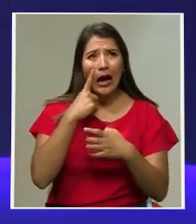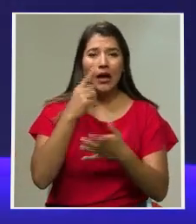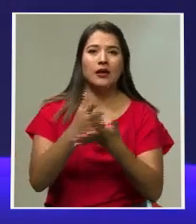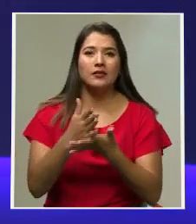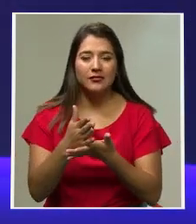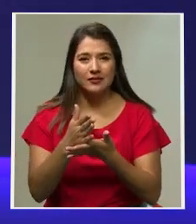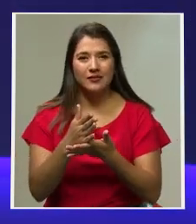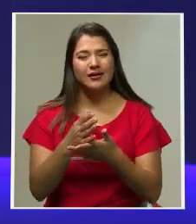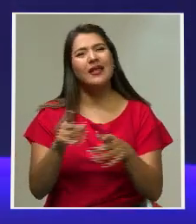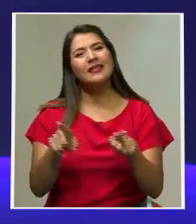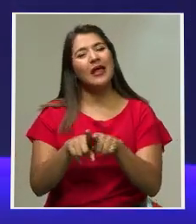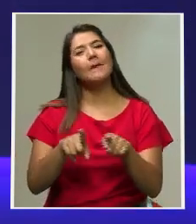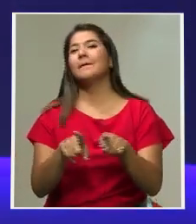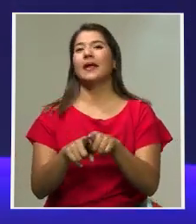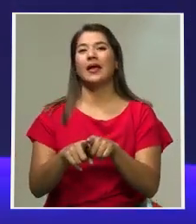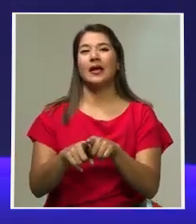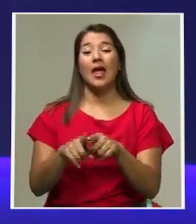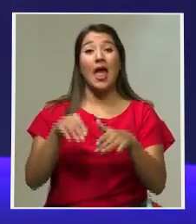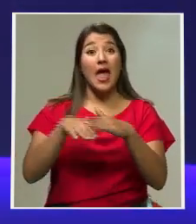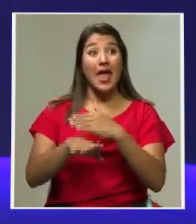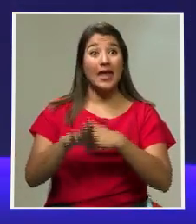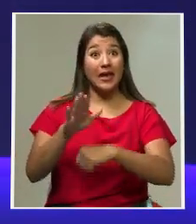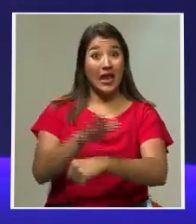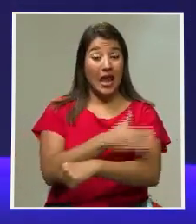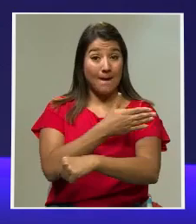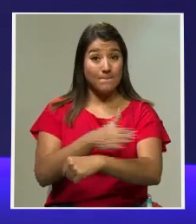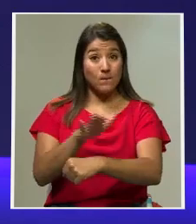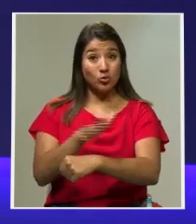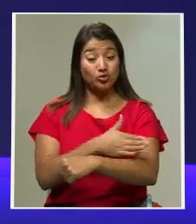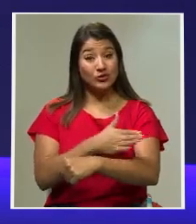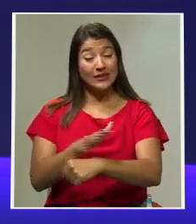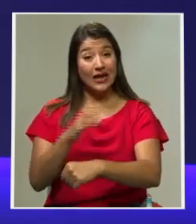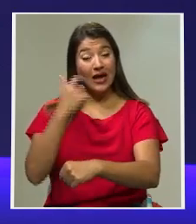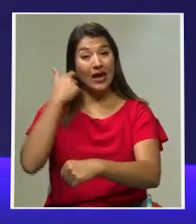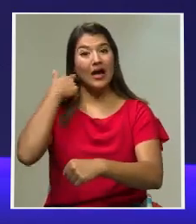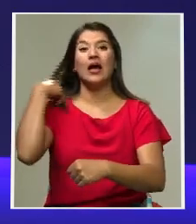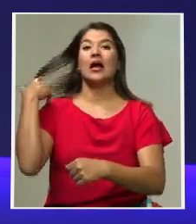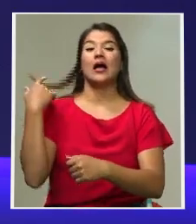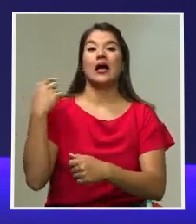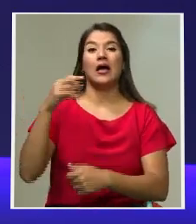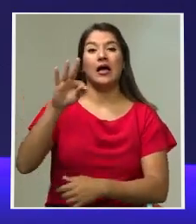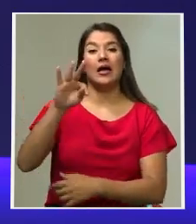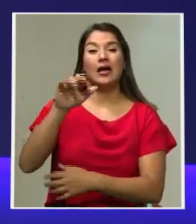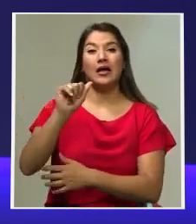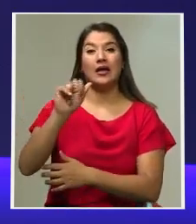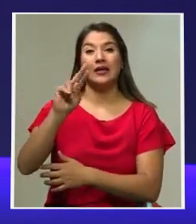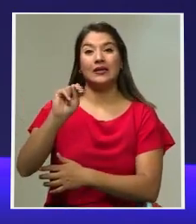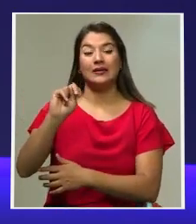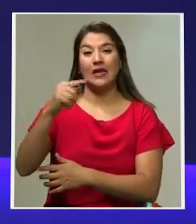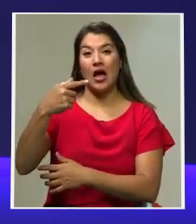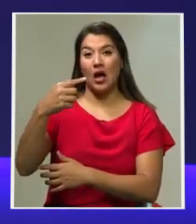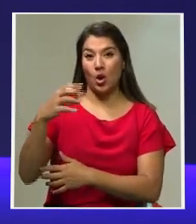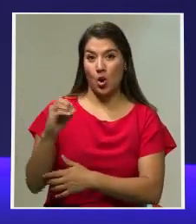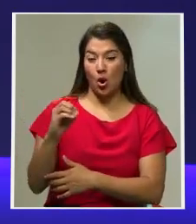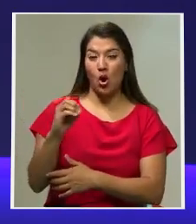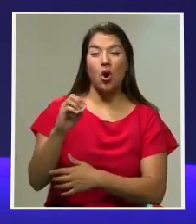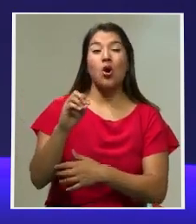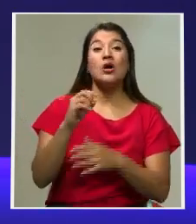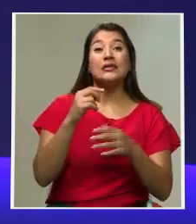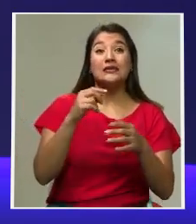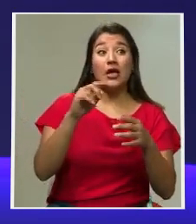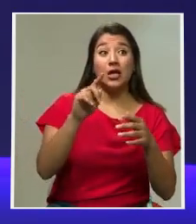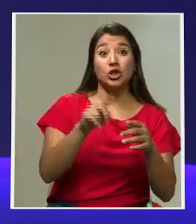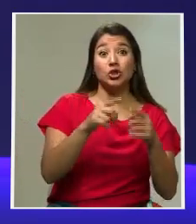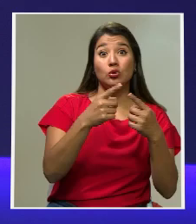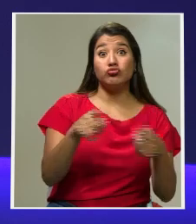la música popular el tango es el chan chan, es sol do, es un momento